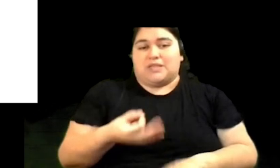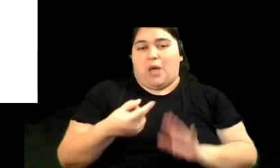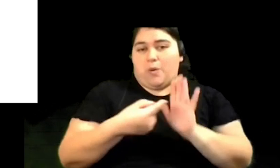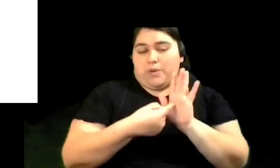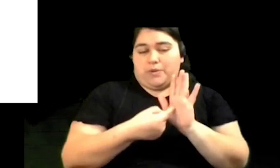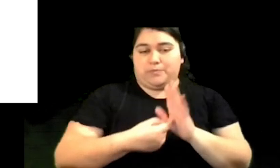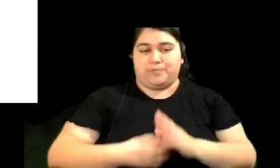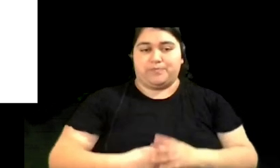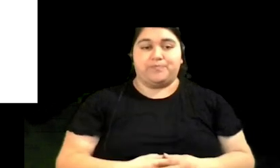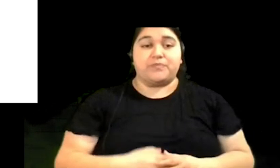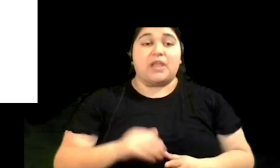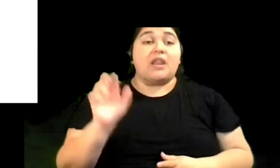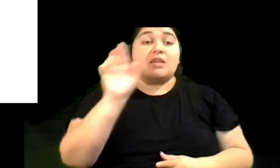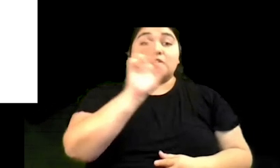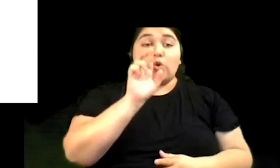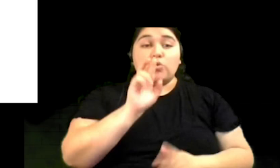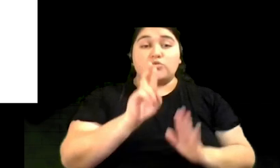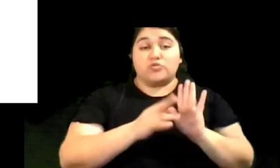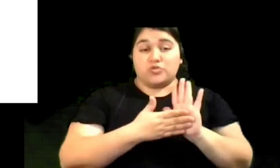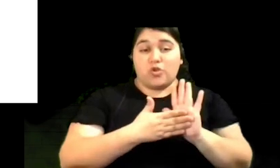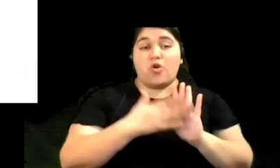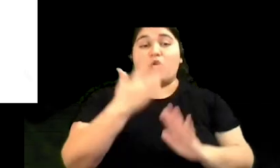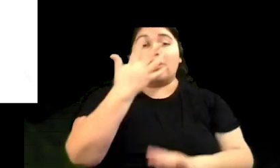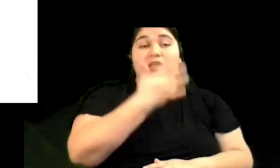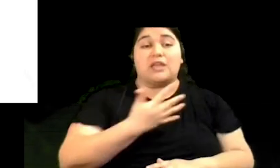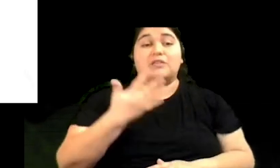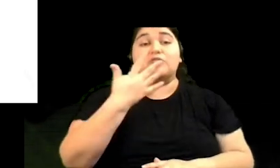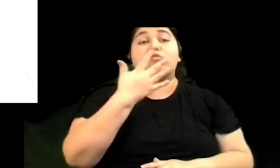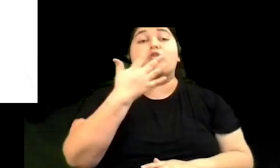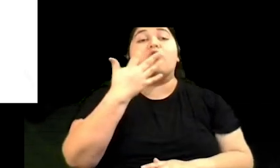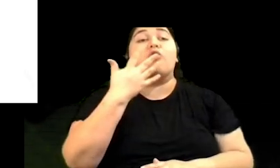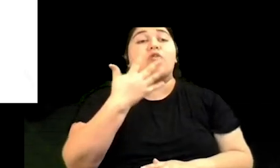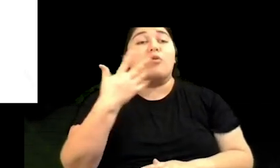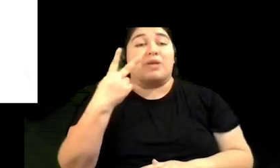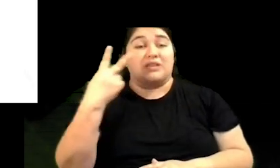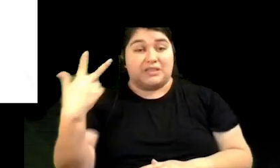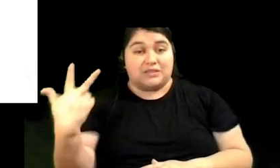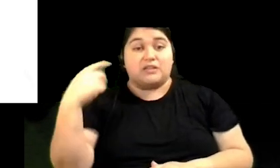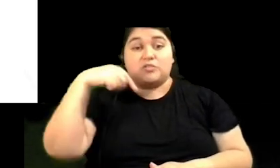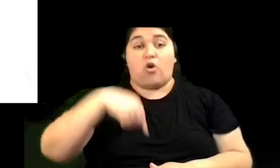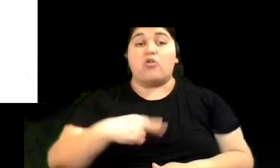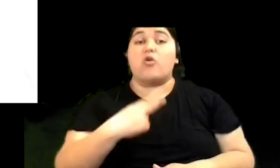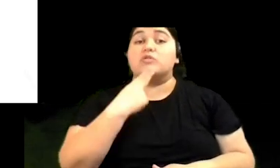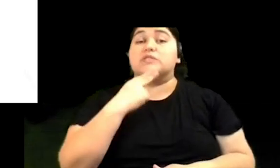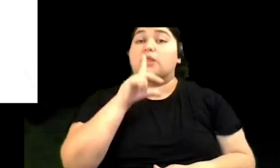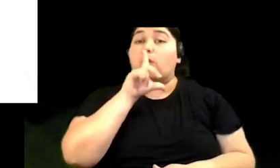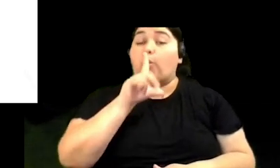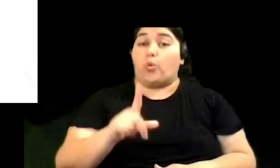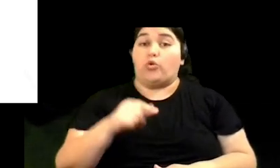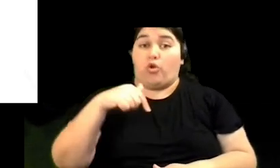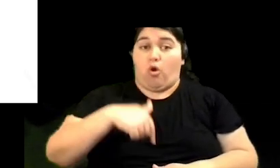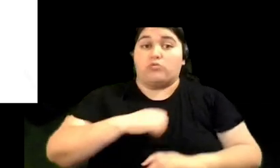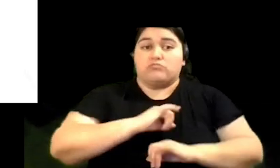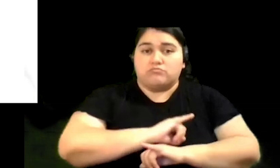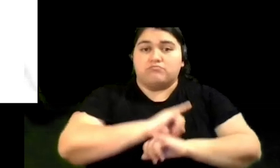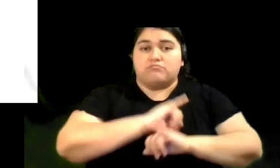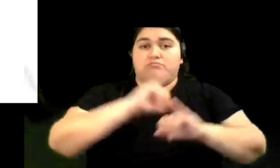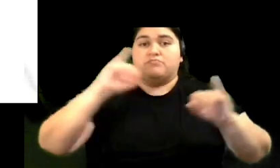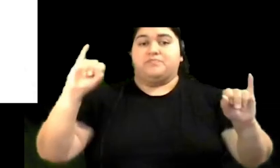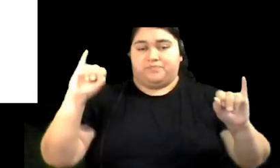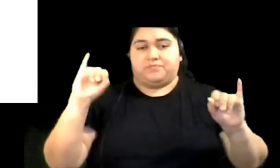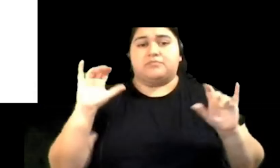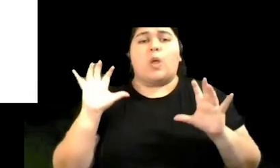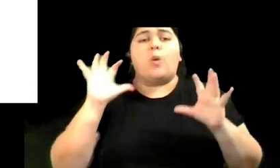Y la resolución 5523, publicada hoy 11 de julio, se vincula a